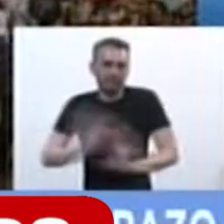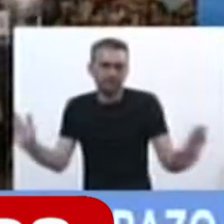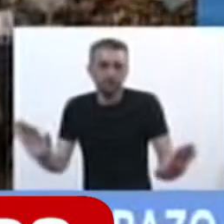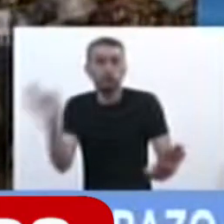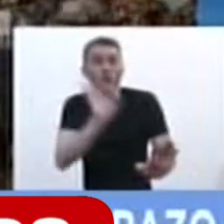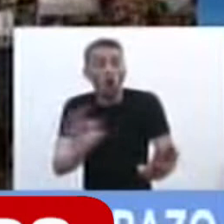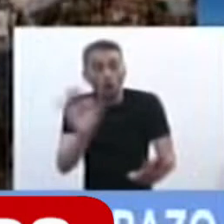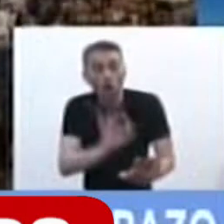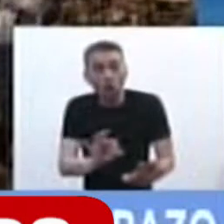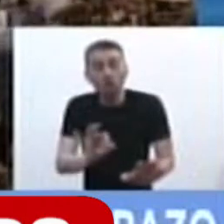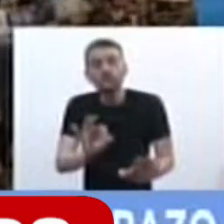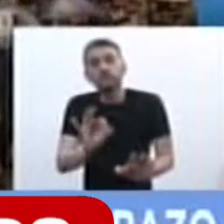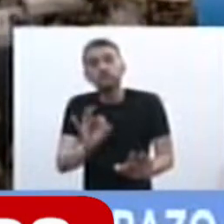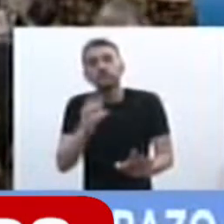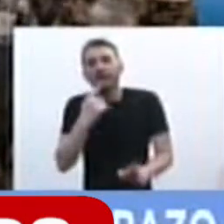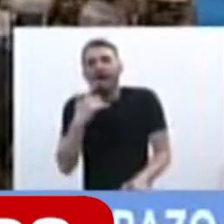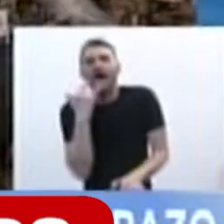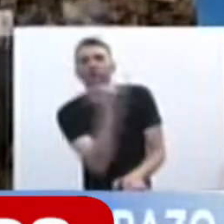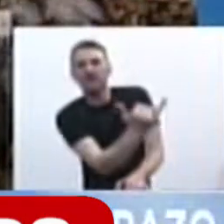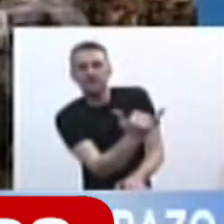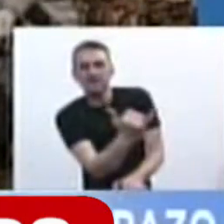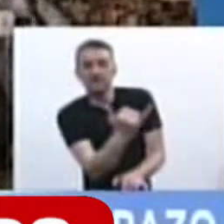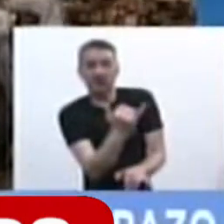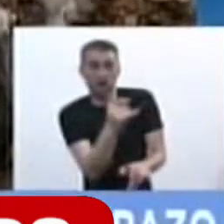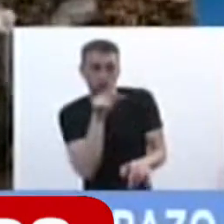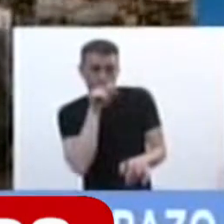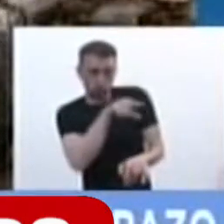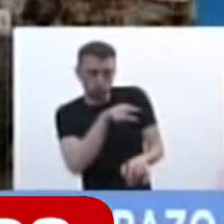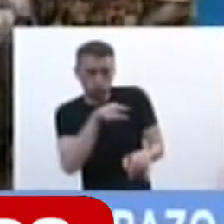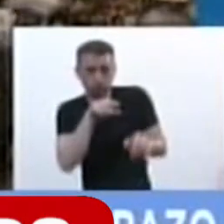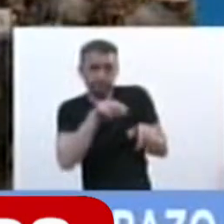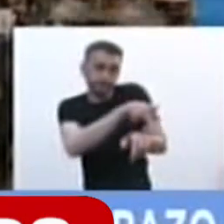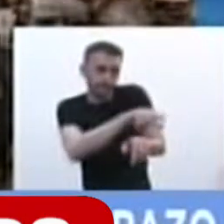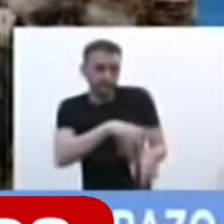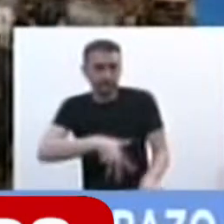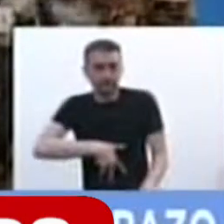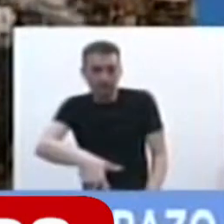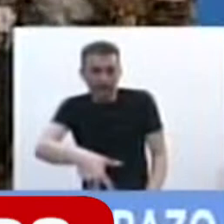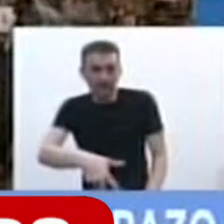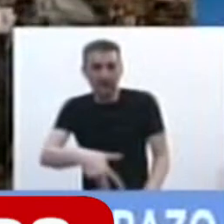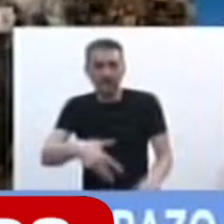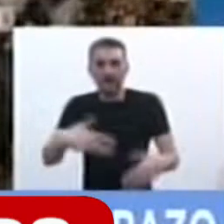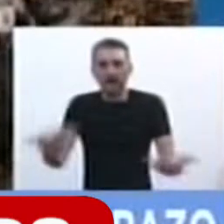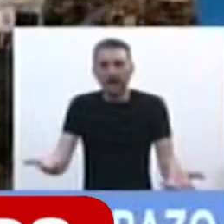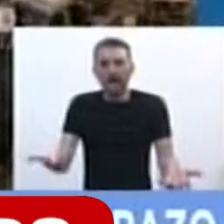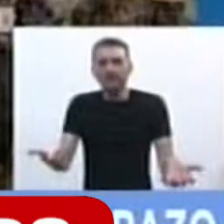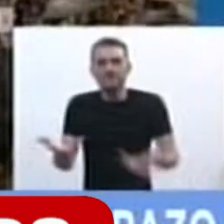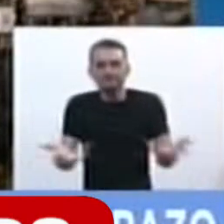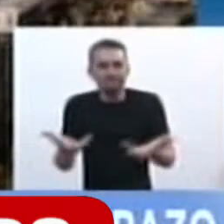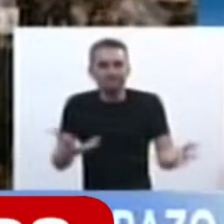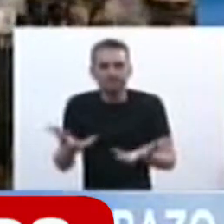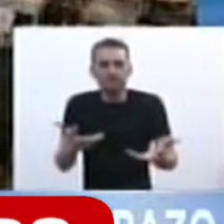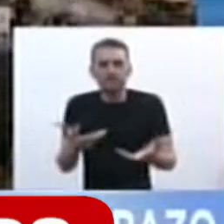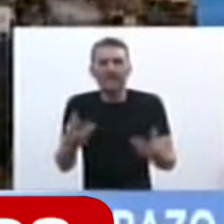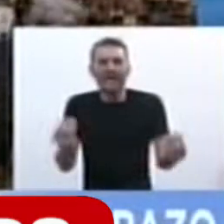casos, cuando alguien le comunica que quedó embarazada y como para quedar bien en la ocasión,